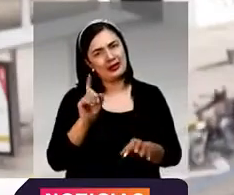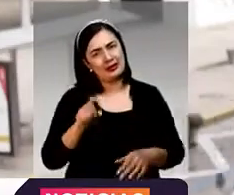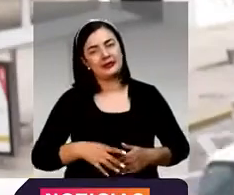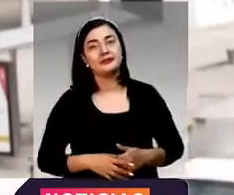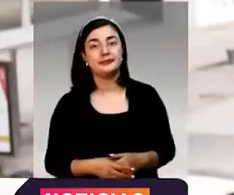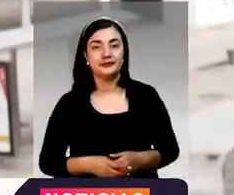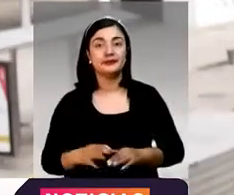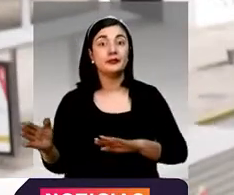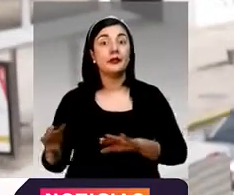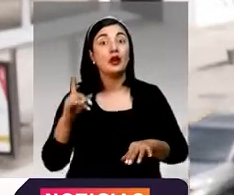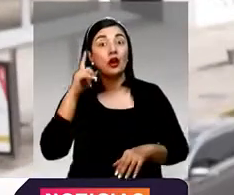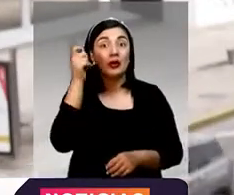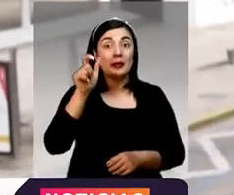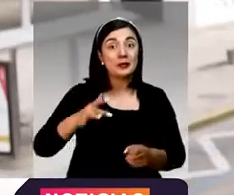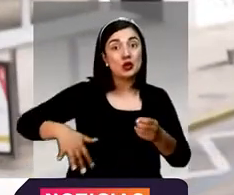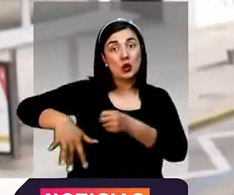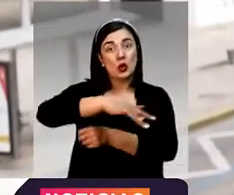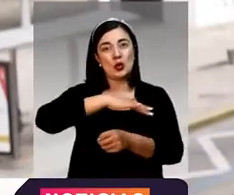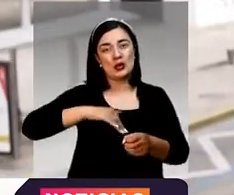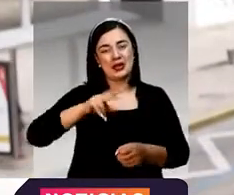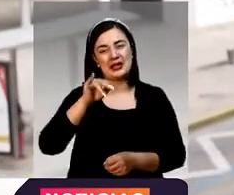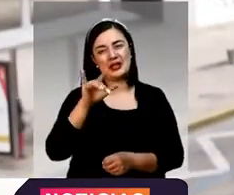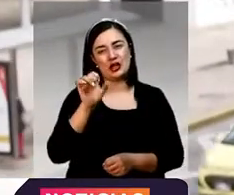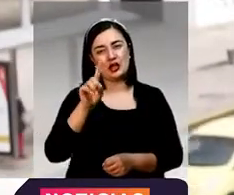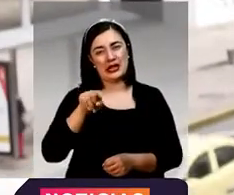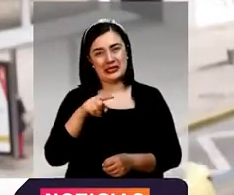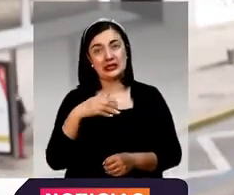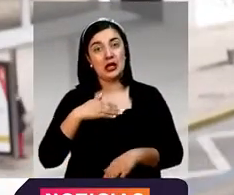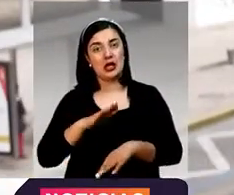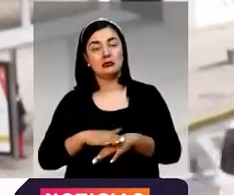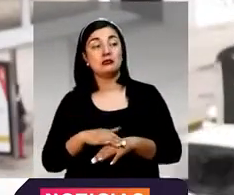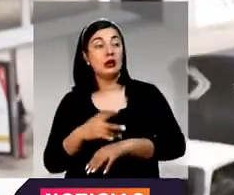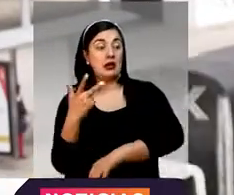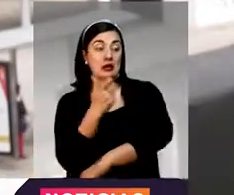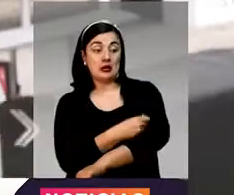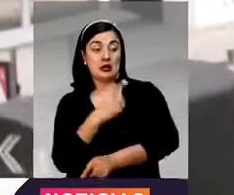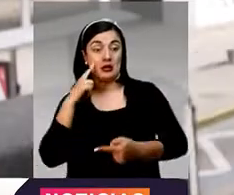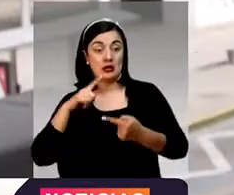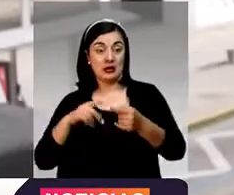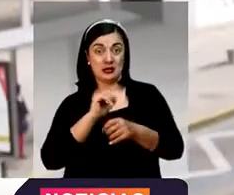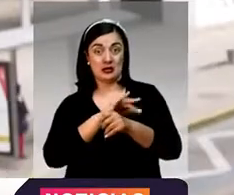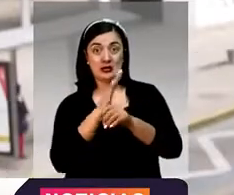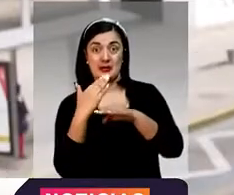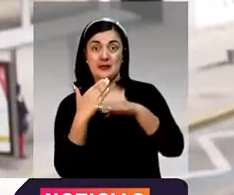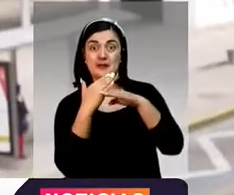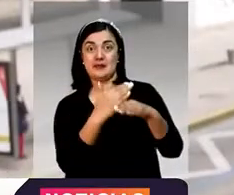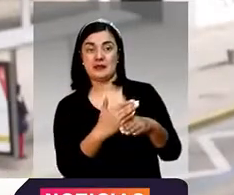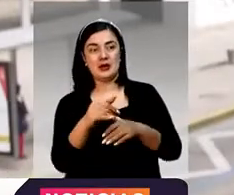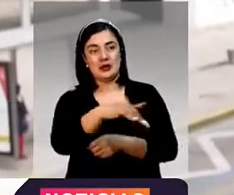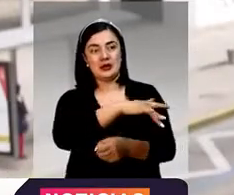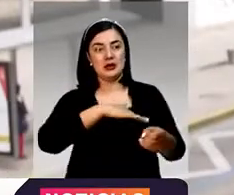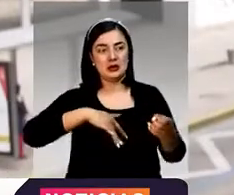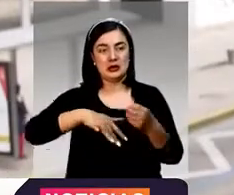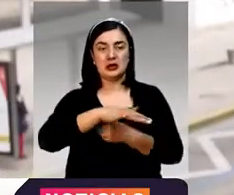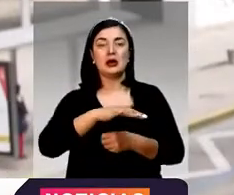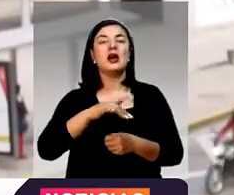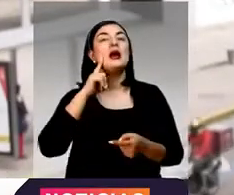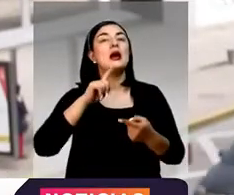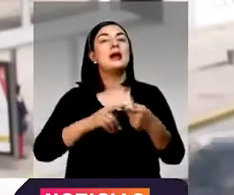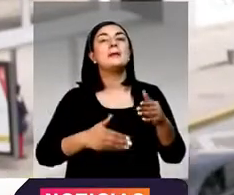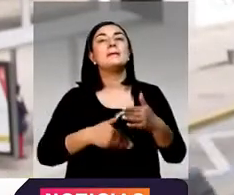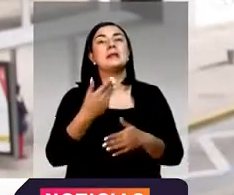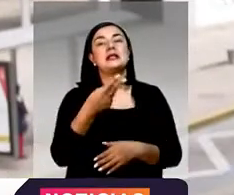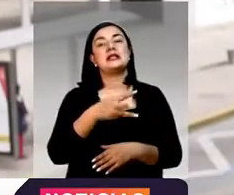El gobernador de Cundinamarca, Nicolás García, anunció que la vacuna contra el COVID-19 para su departamento se aplicará el 18